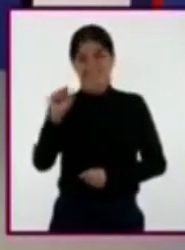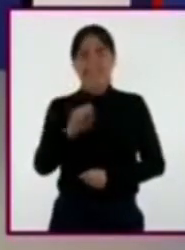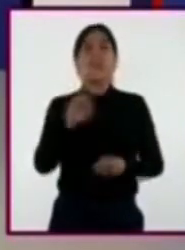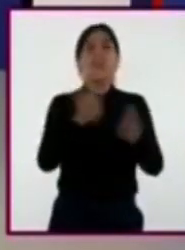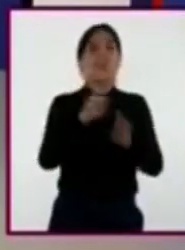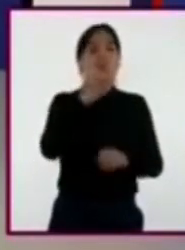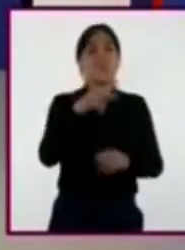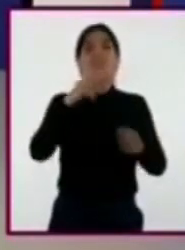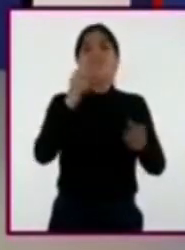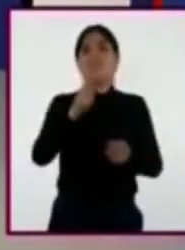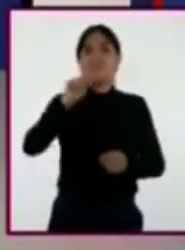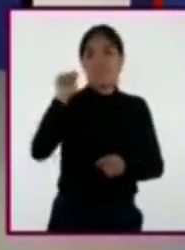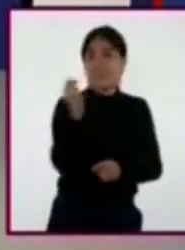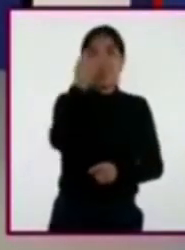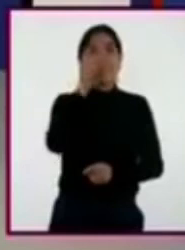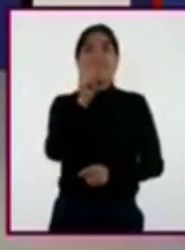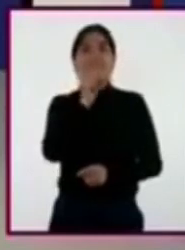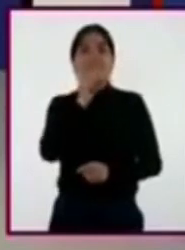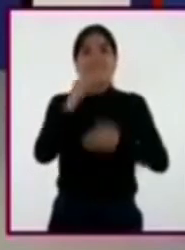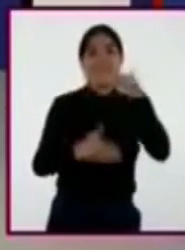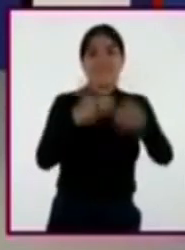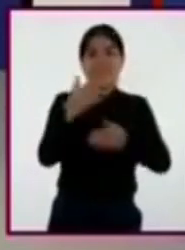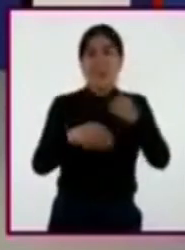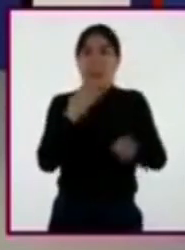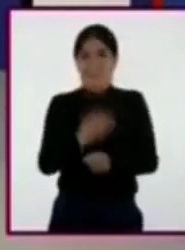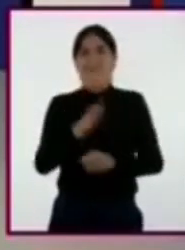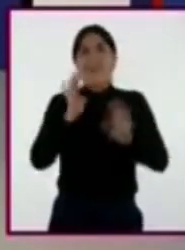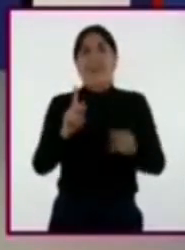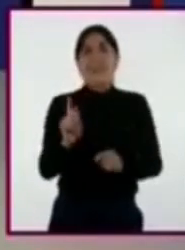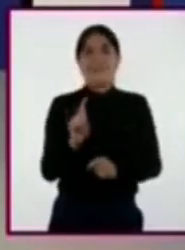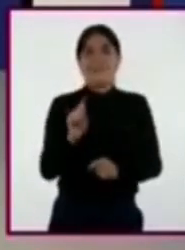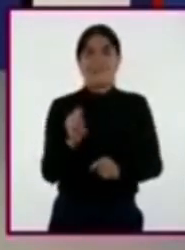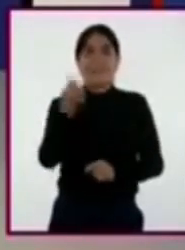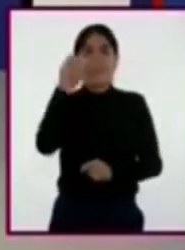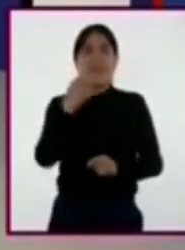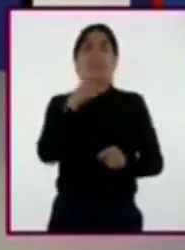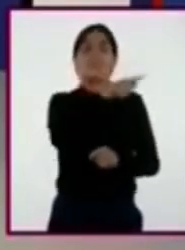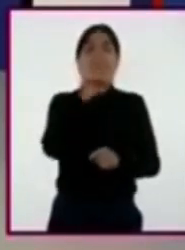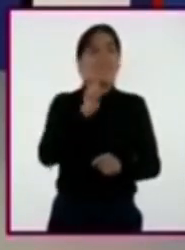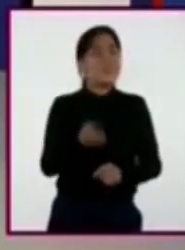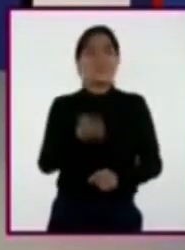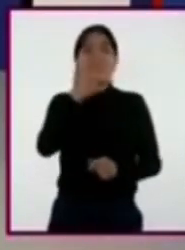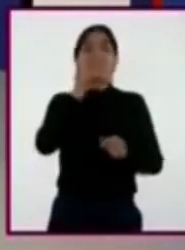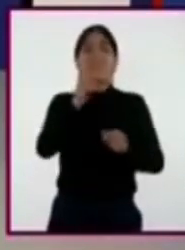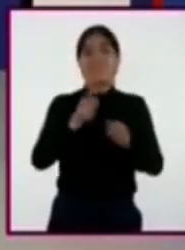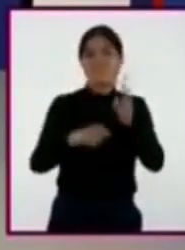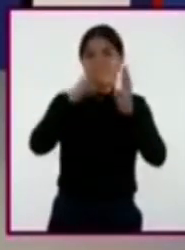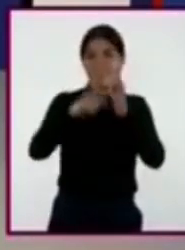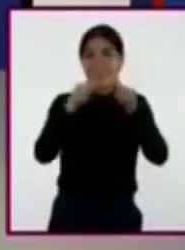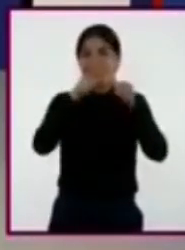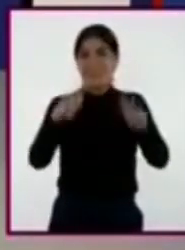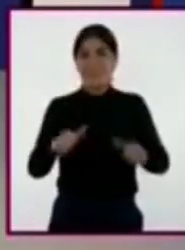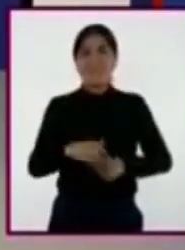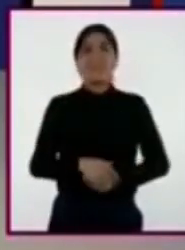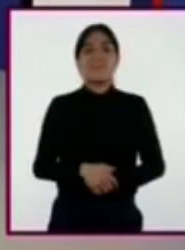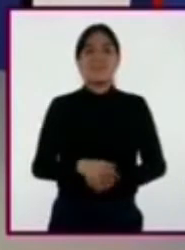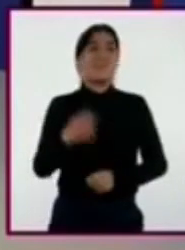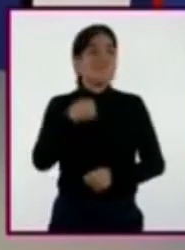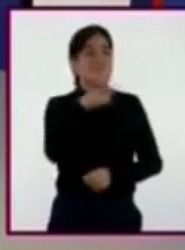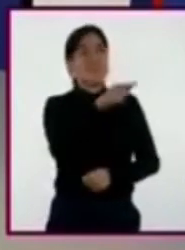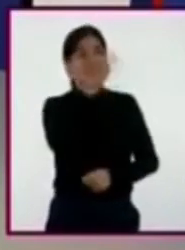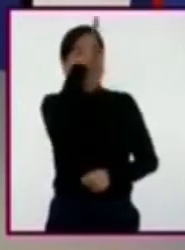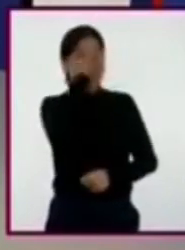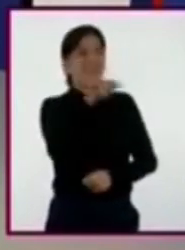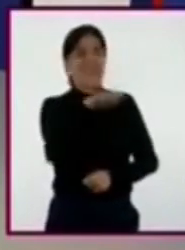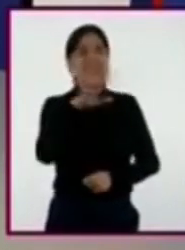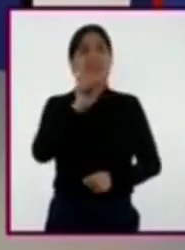la tecnología no estaba tan avanzada como ahora. Sin duda fue una pionera en la técnica del videoarte. Concuerdo contigo,